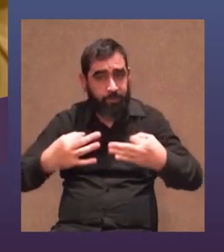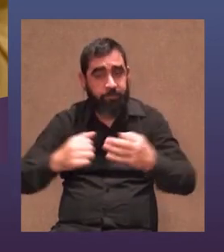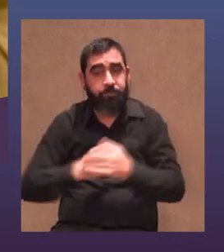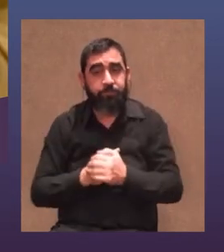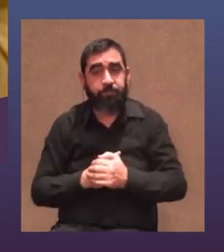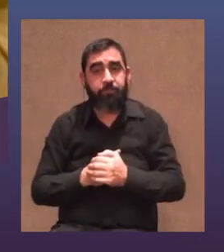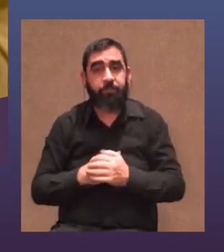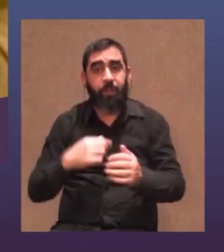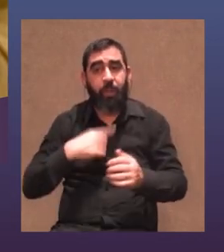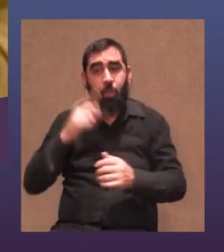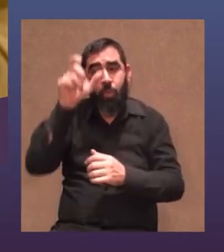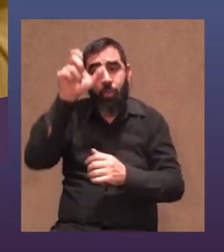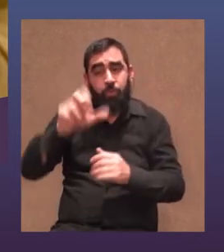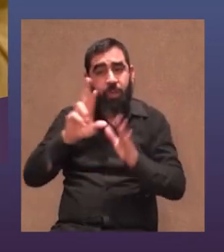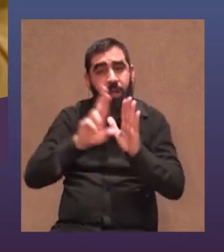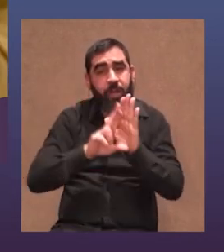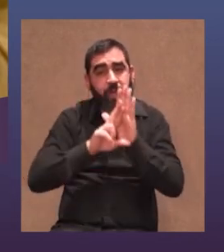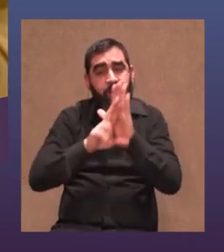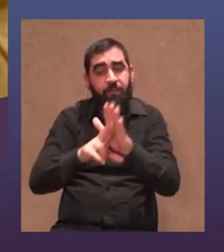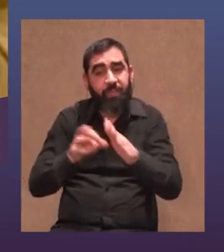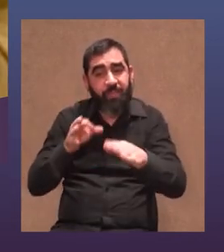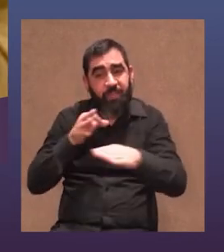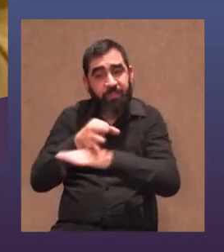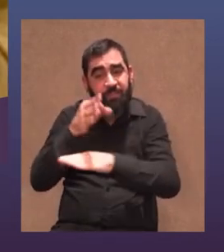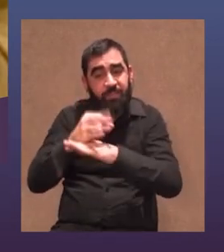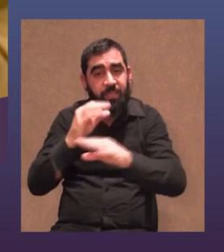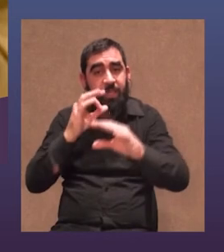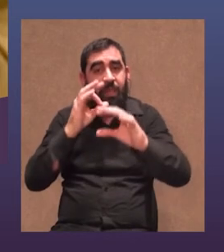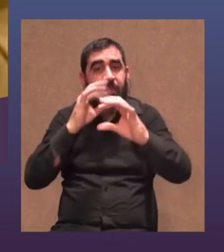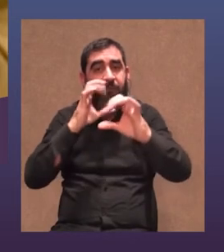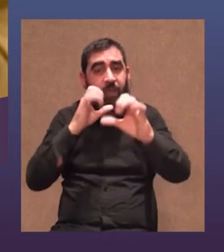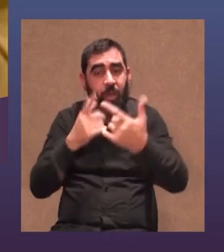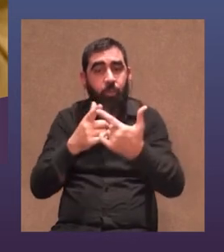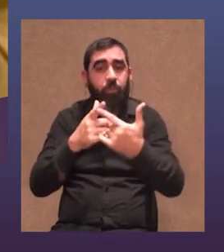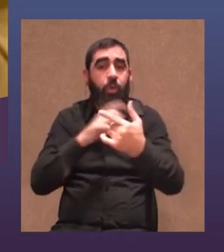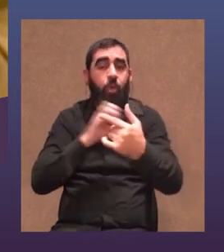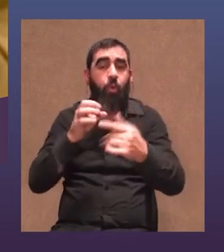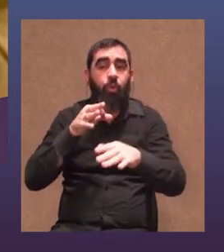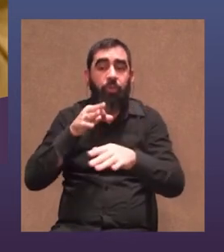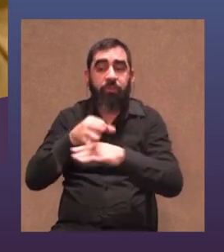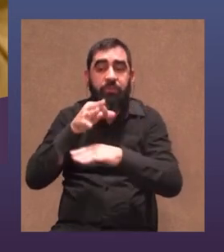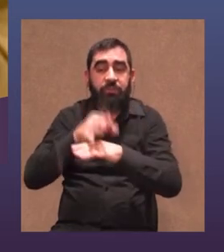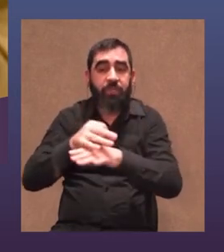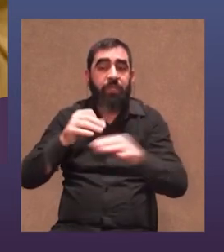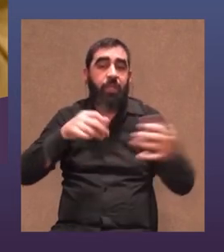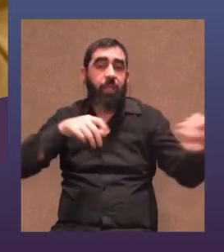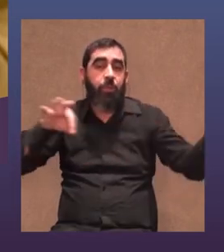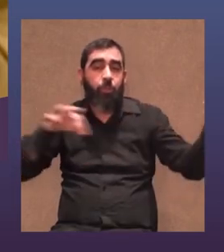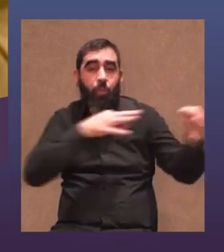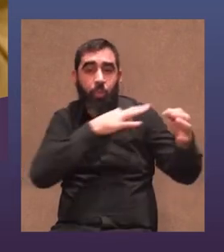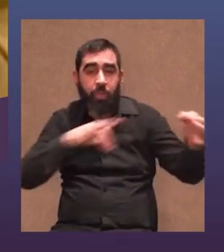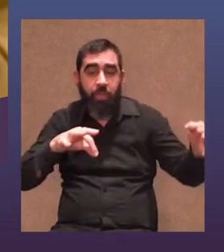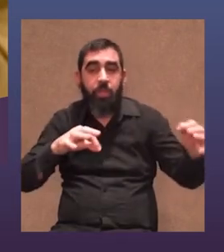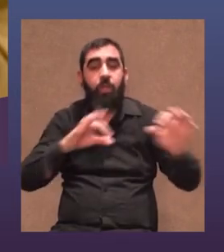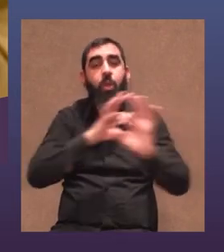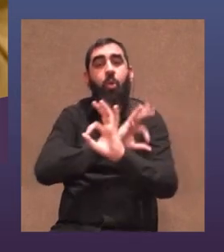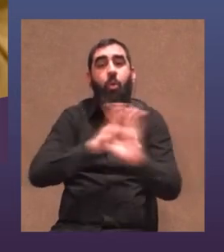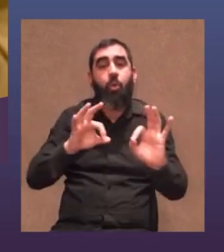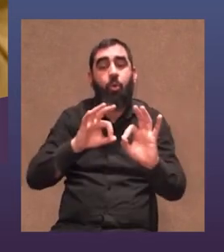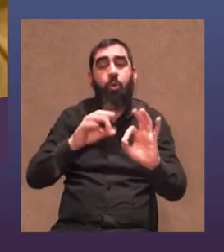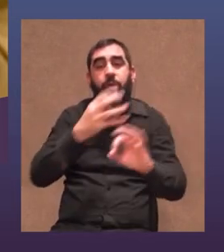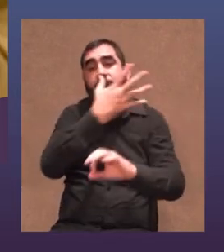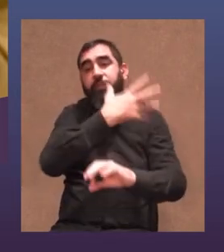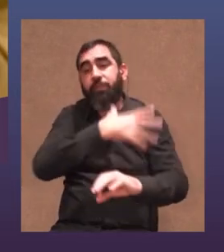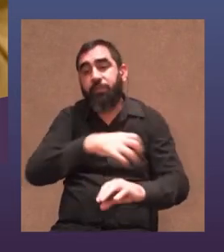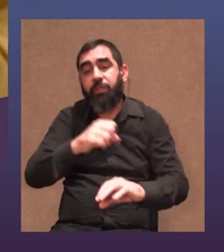De tener un referente que les enseñe a tocar la flauta, que les haga un concierto de violín, que les lleve a